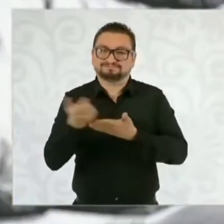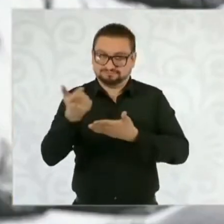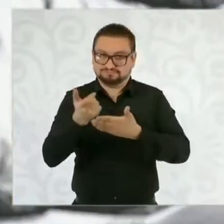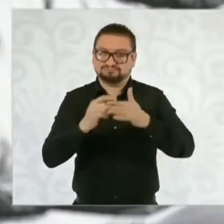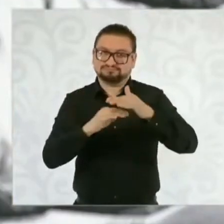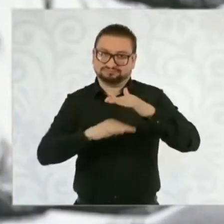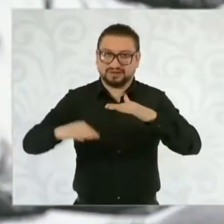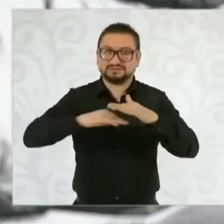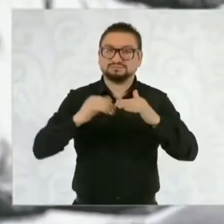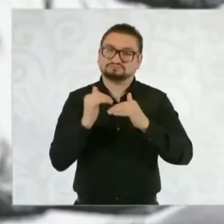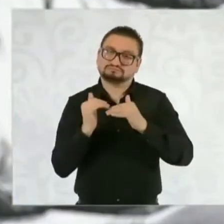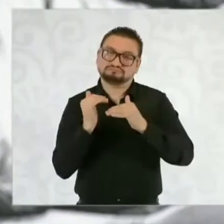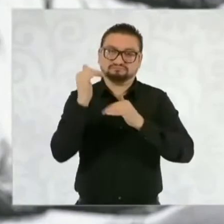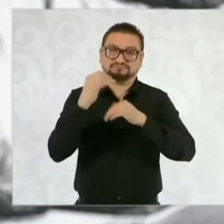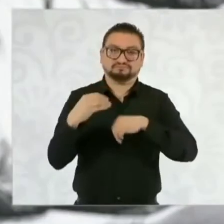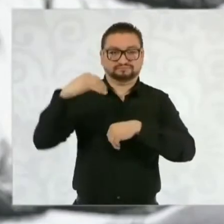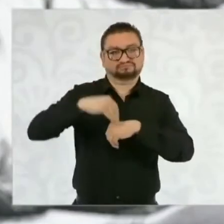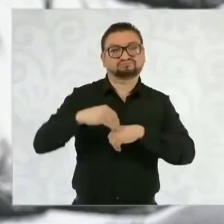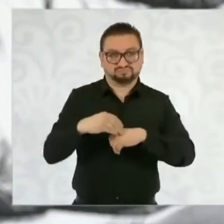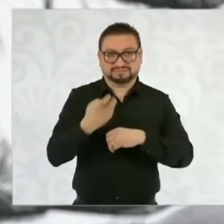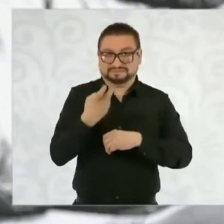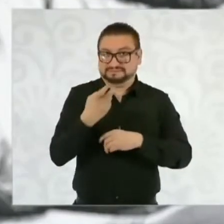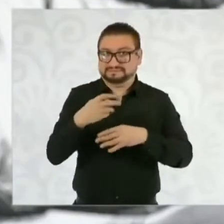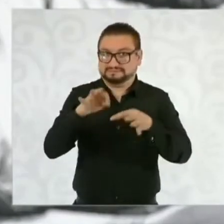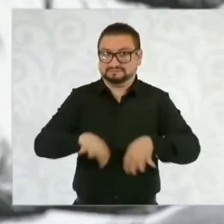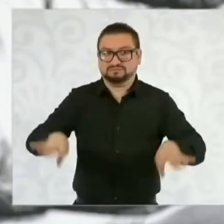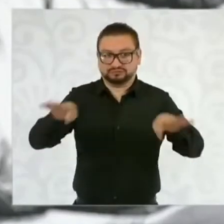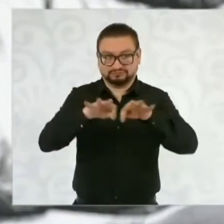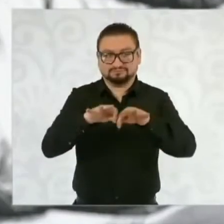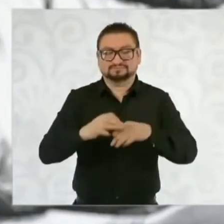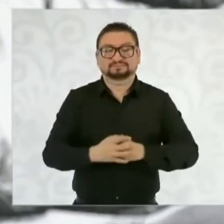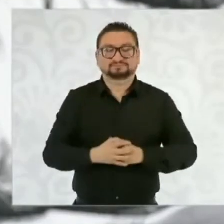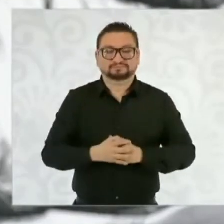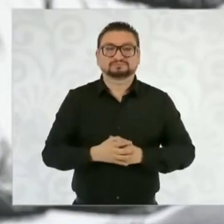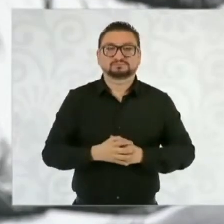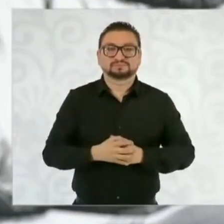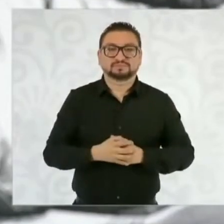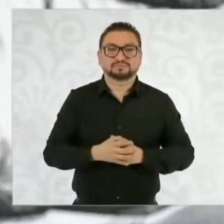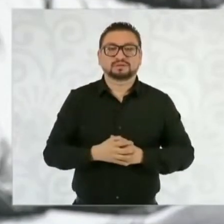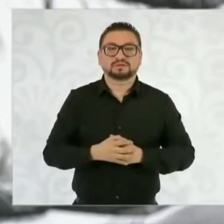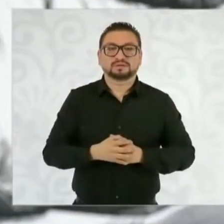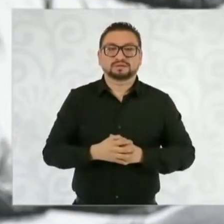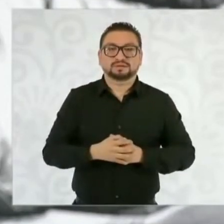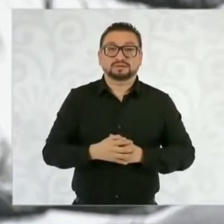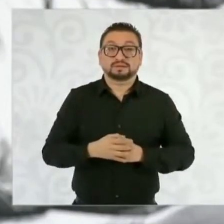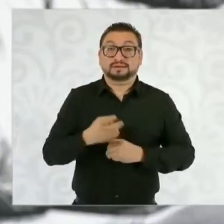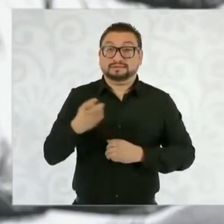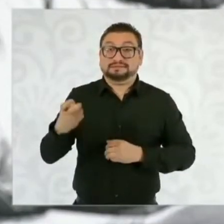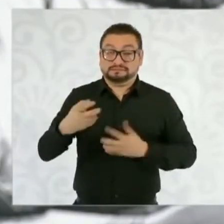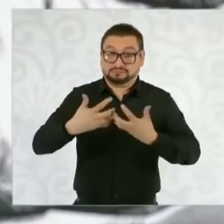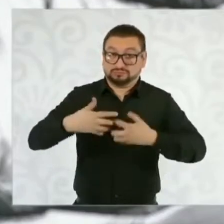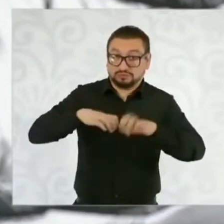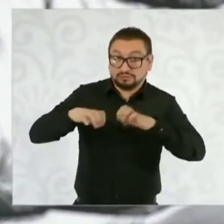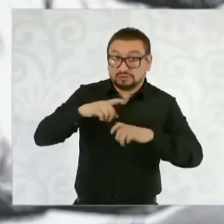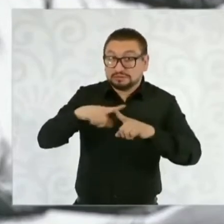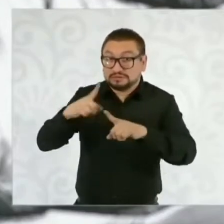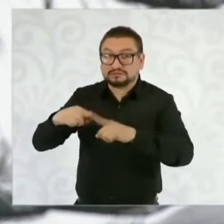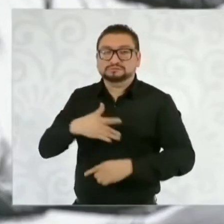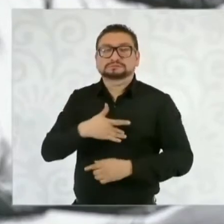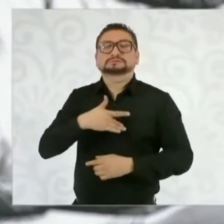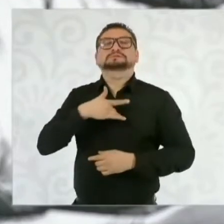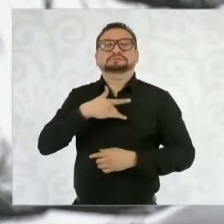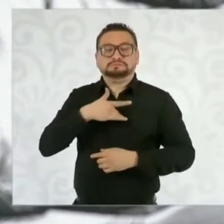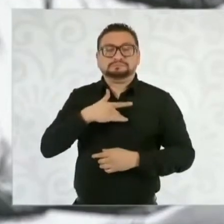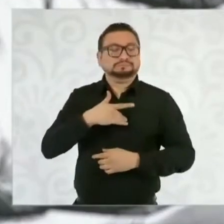en particular la del salario mínimo. Con dicha sensibilidad, los empresarios